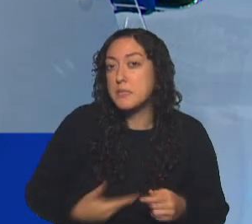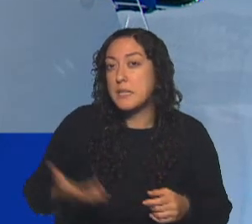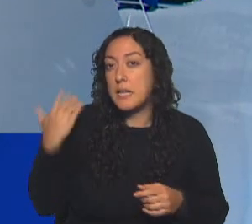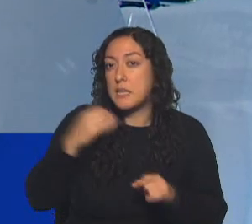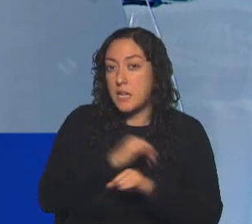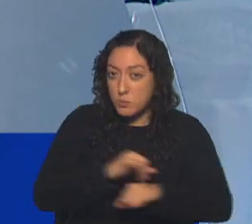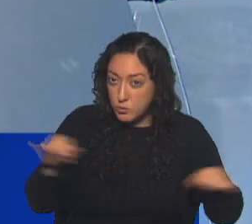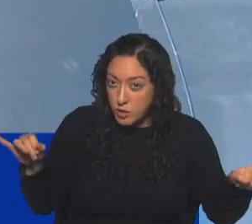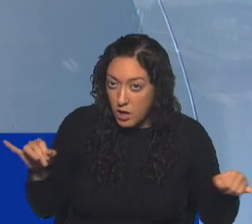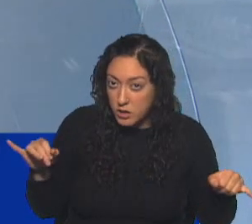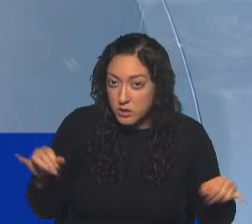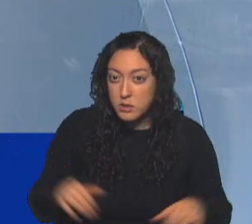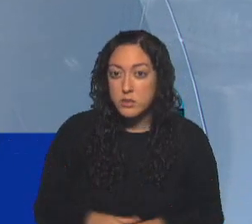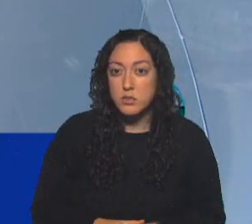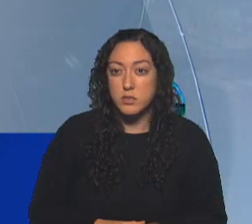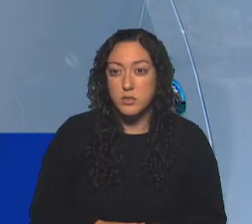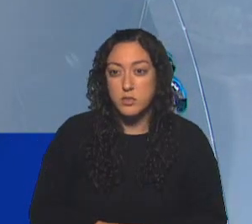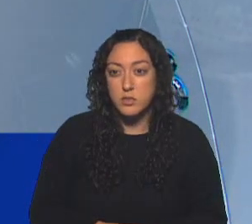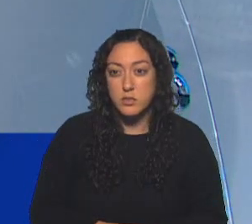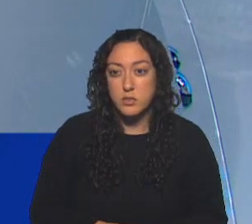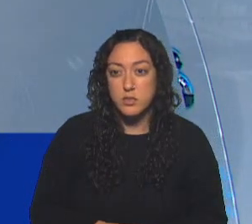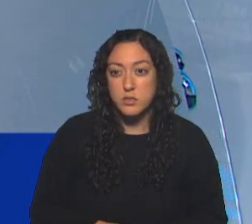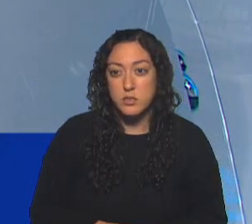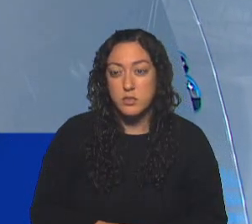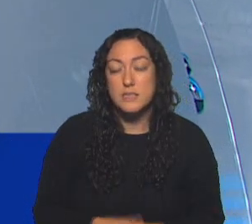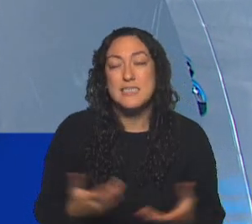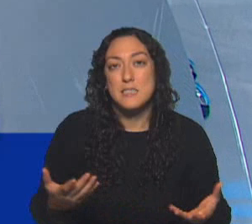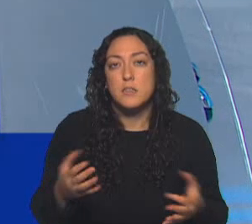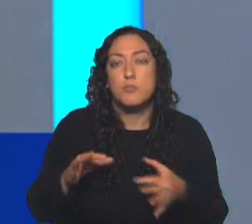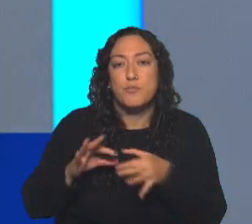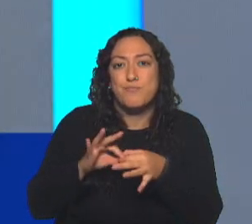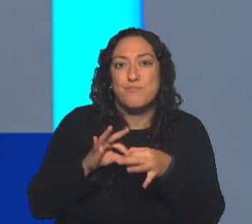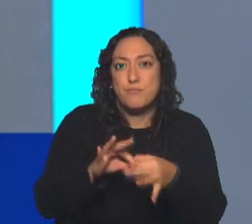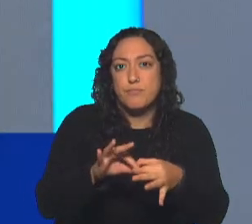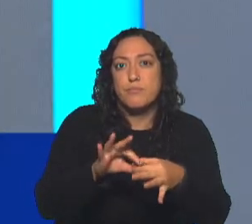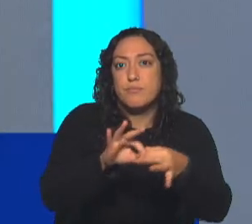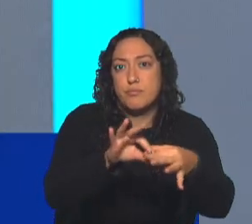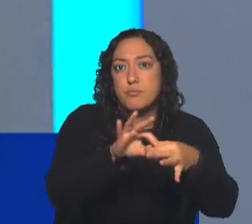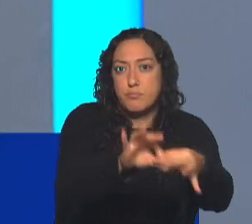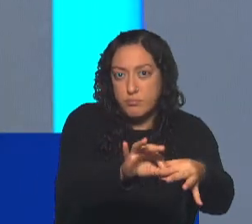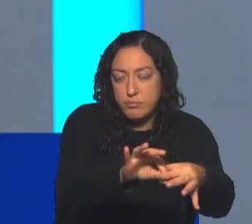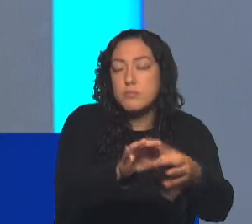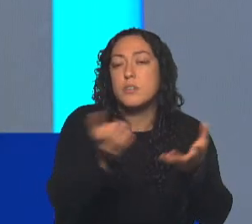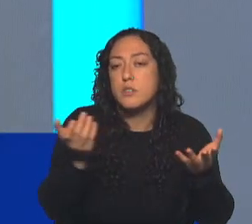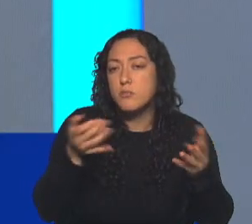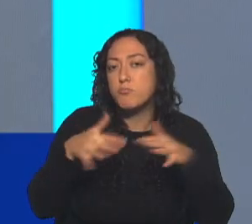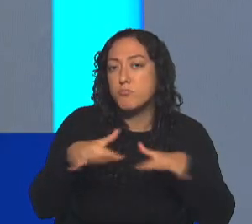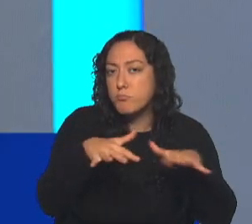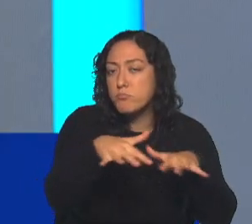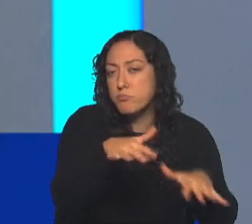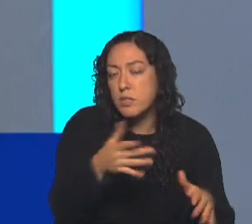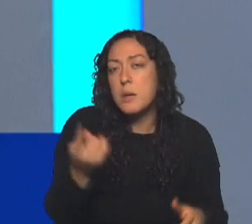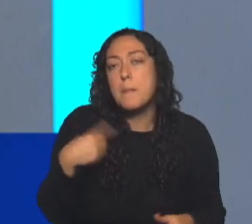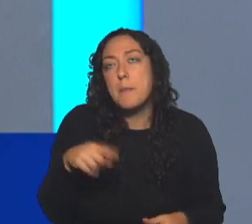Y bueno, yo creo que hay, por supuesto, una cadena de causalidades Pero a mí me parece que lo que